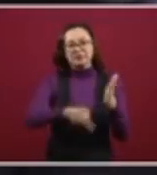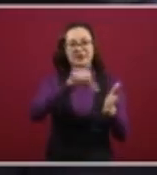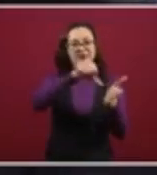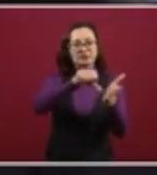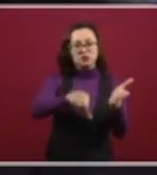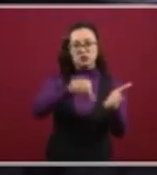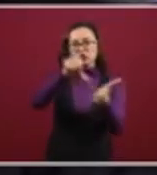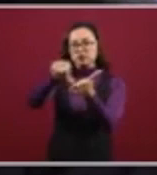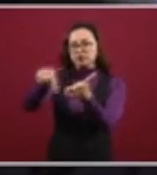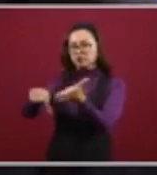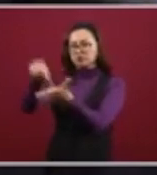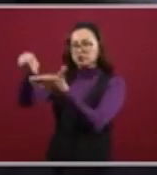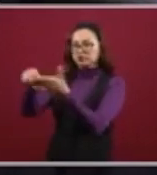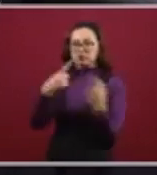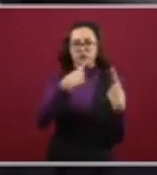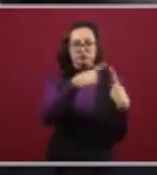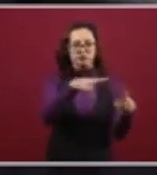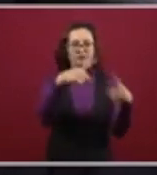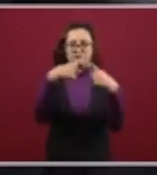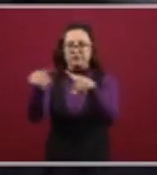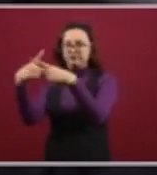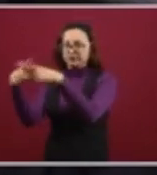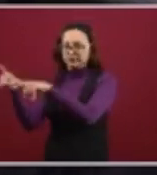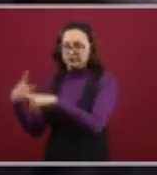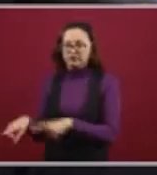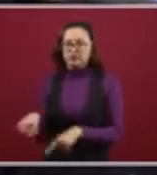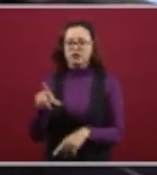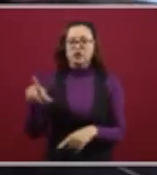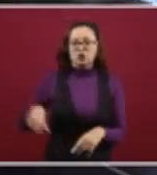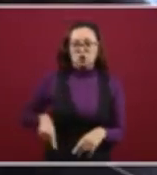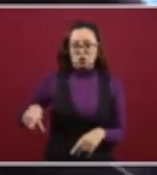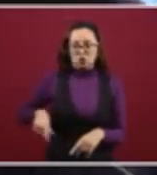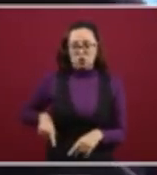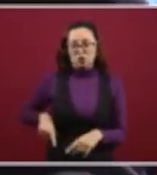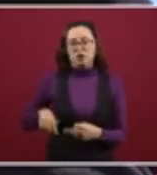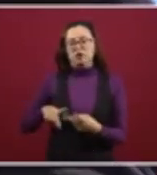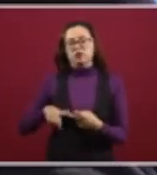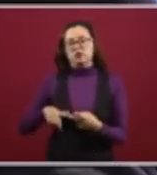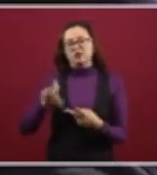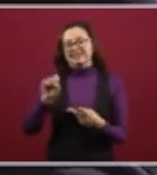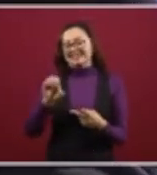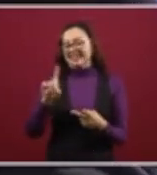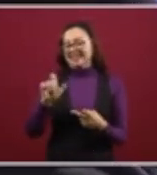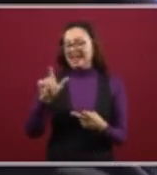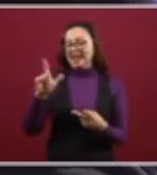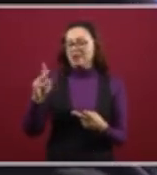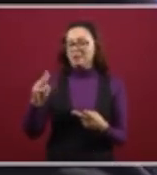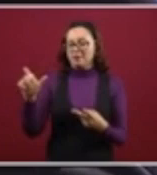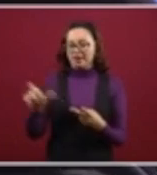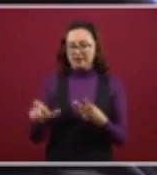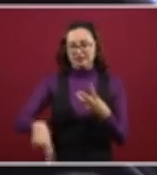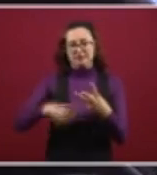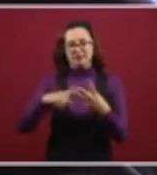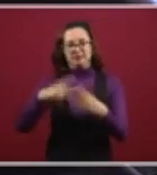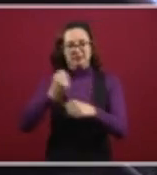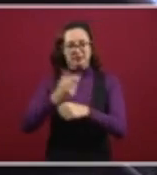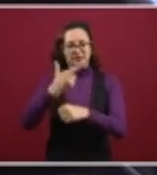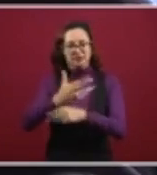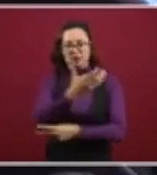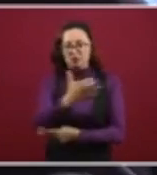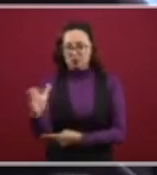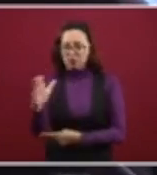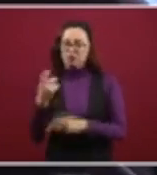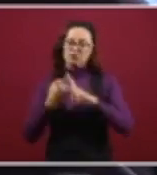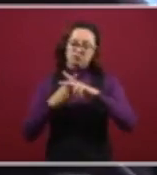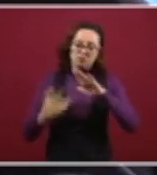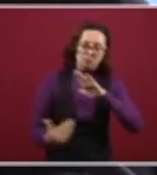la capacidad de la Secretaría de Agricultura, Gobierno del Estado y Segalmex, una mesa de trabajo donde se